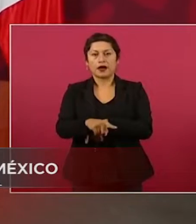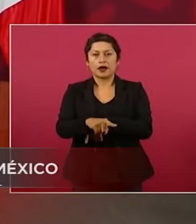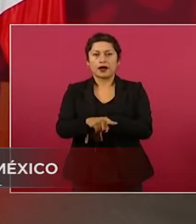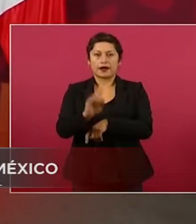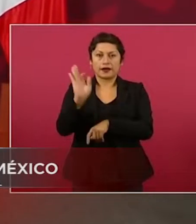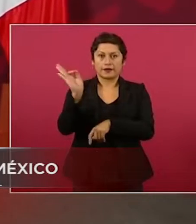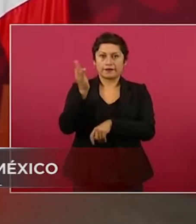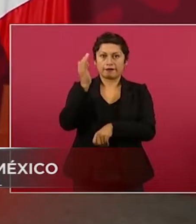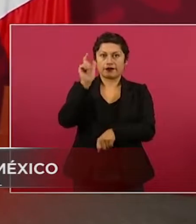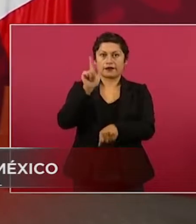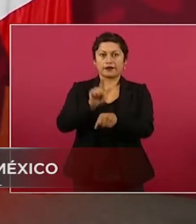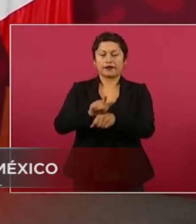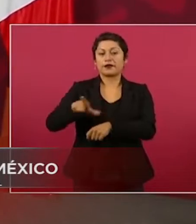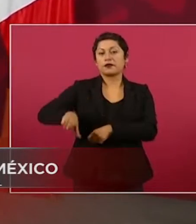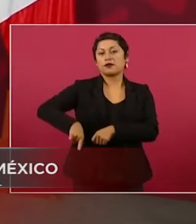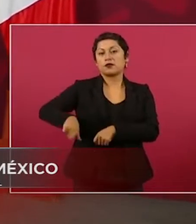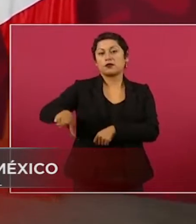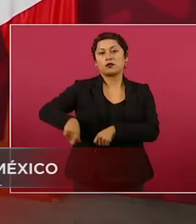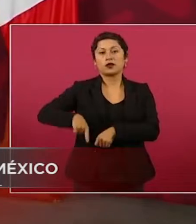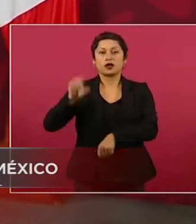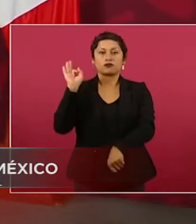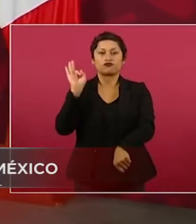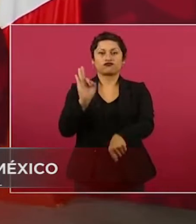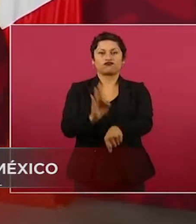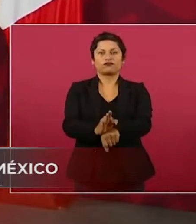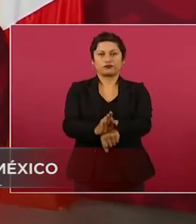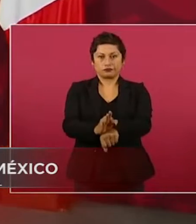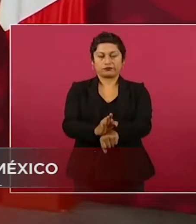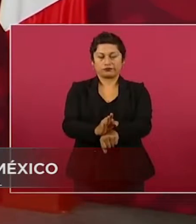federal en Nuevo León